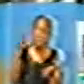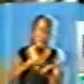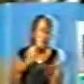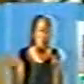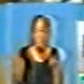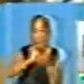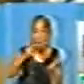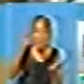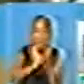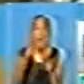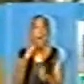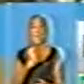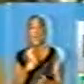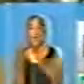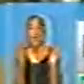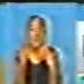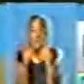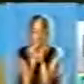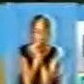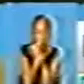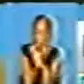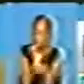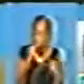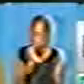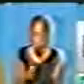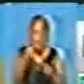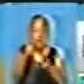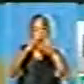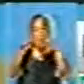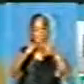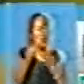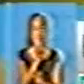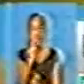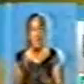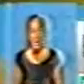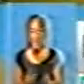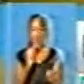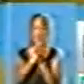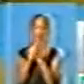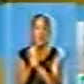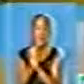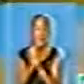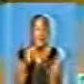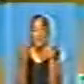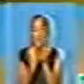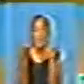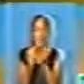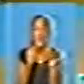fórmulas para suplir la mentira que llevaban adelante con los índices es una fórmula que no se utiliza en ningún lugar del